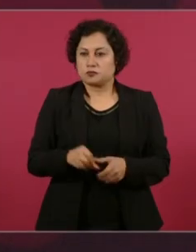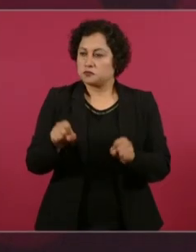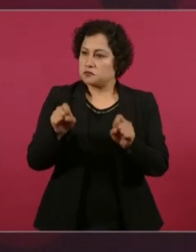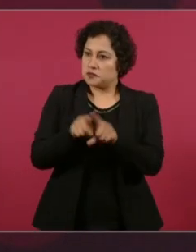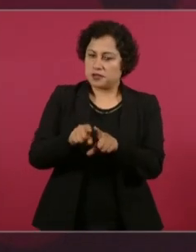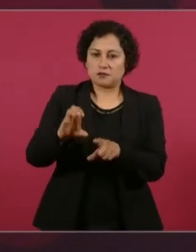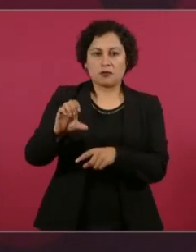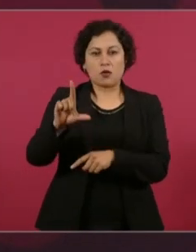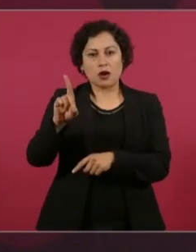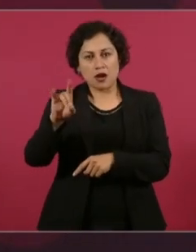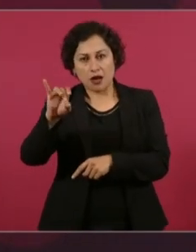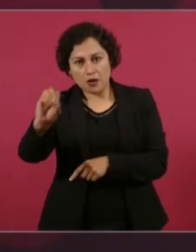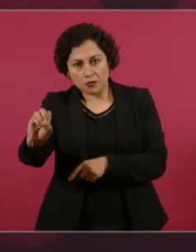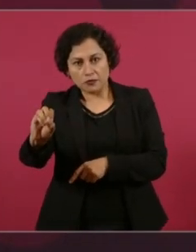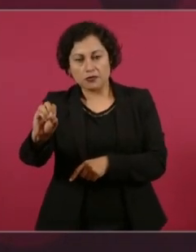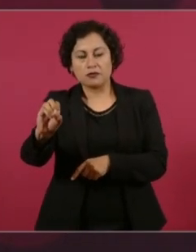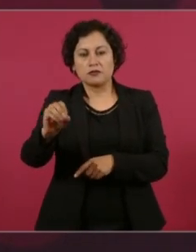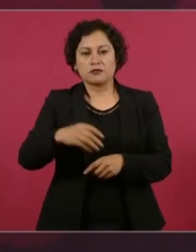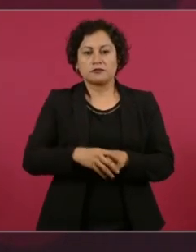Claudio